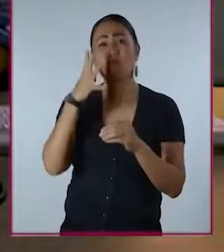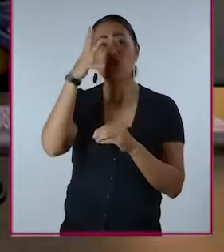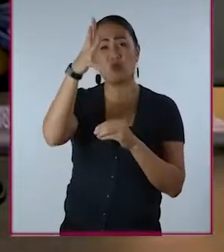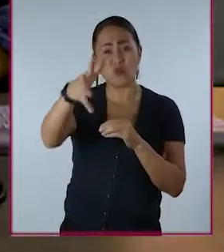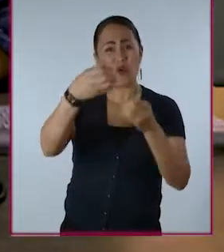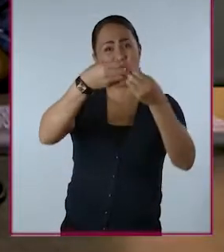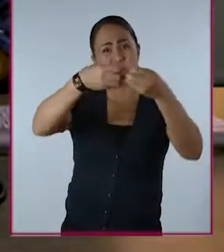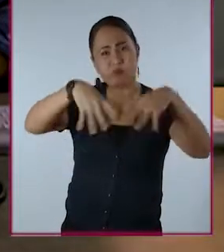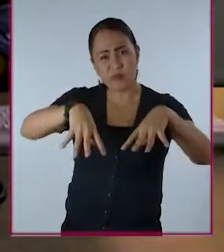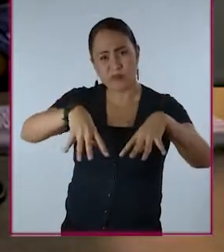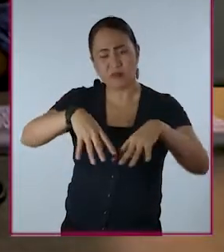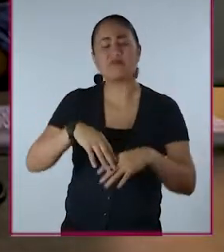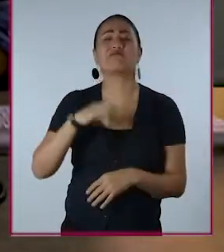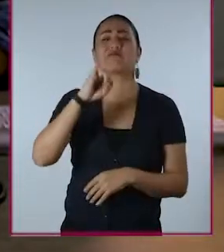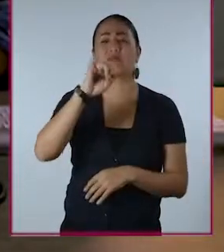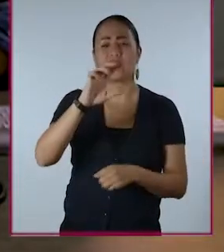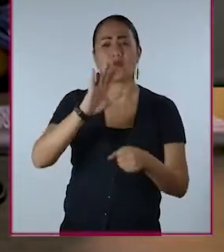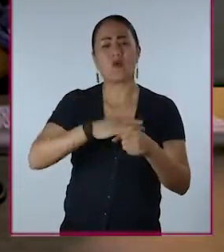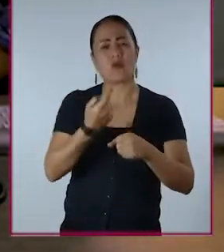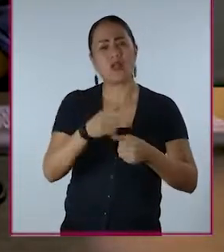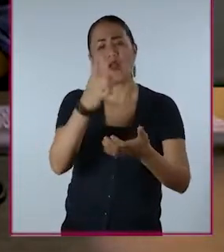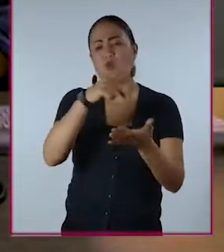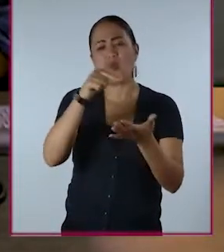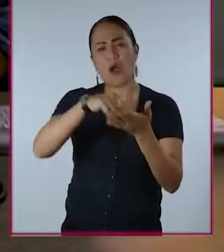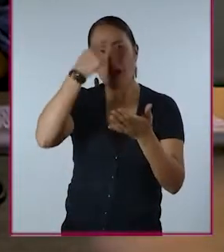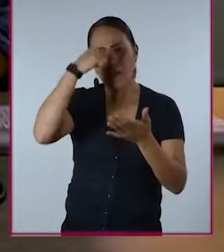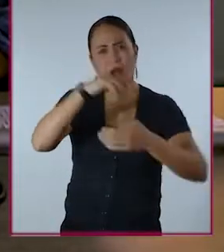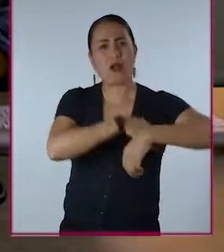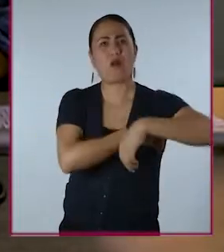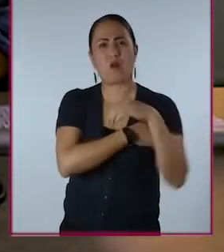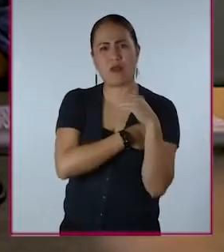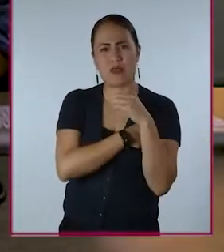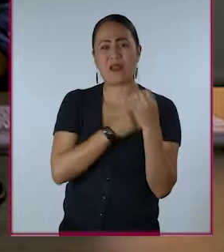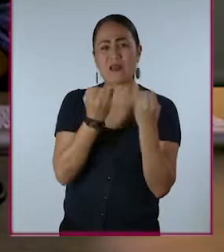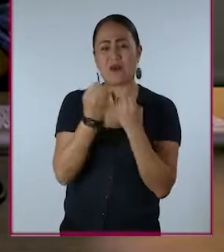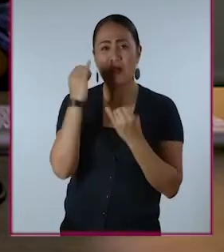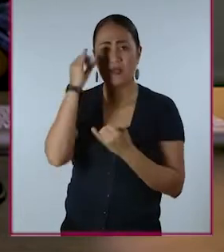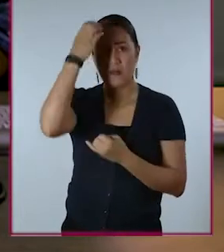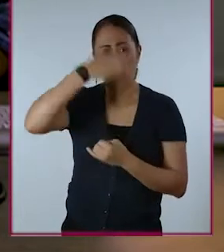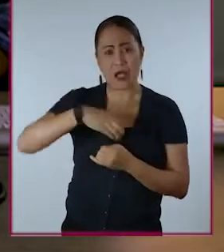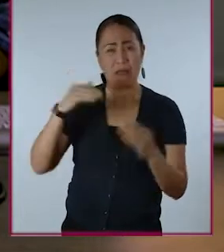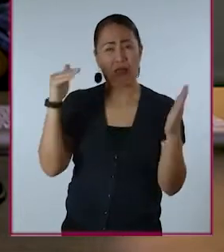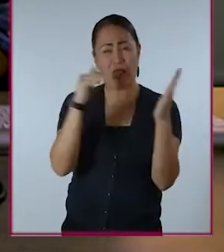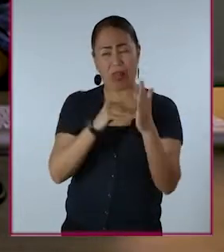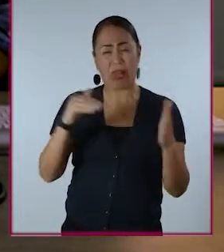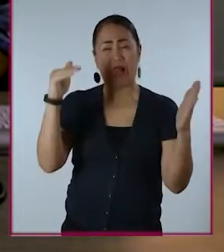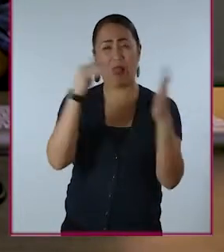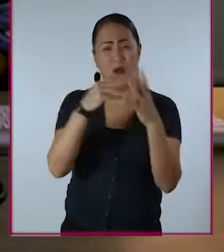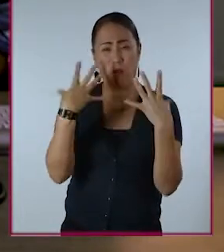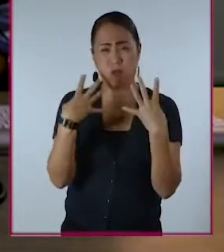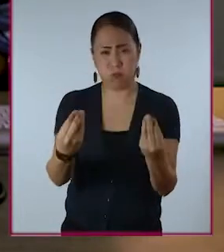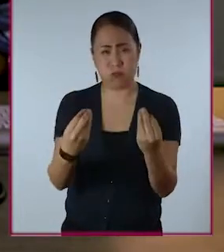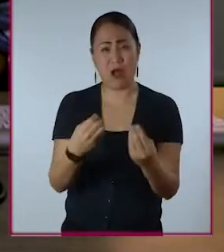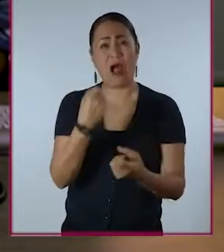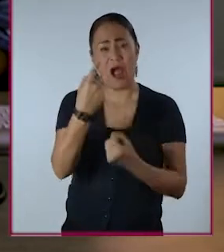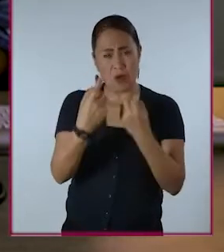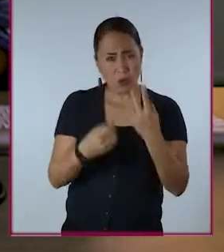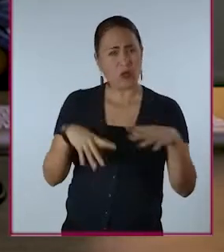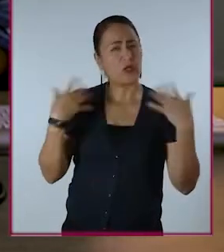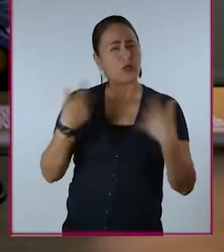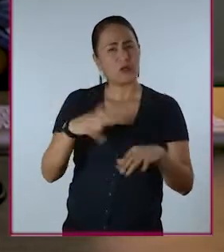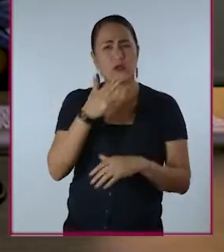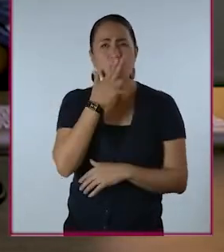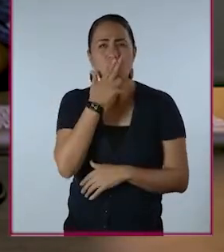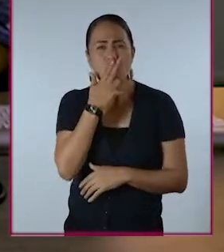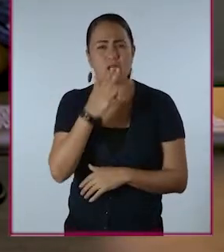Sí, porque ocupan espacio de almacenamiento y de todas esas millones de imágenes, solo algunas son realmente significativas. O sea que